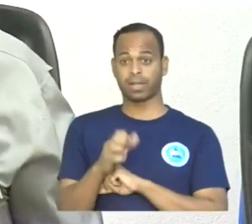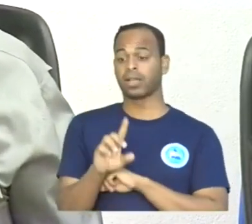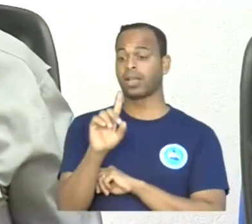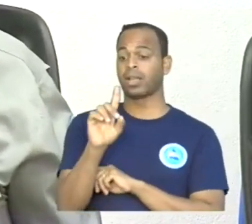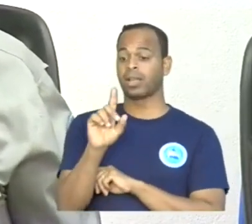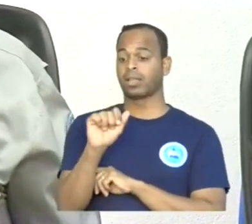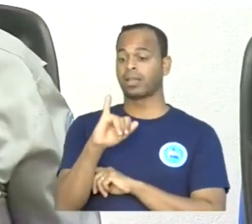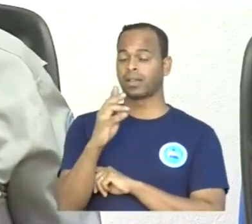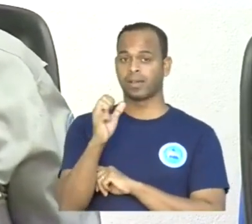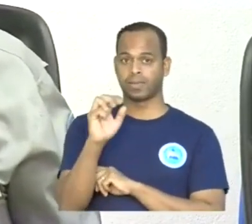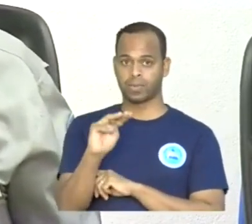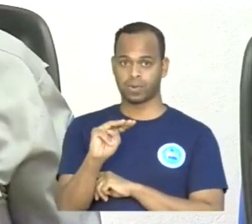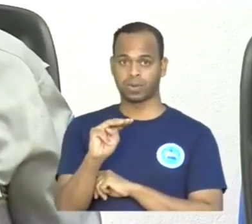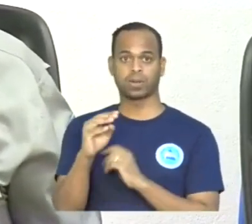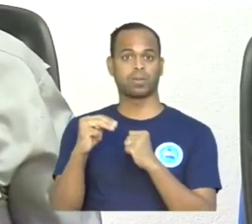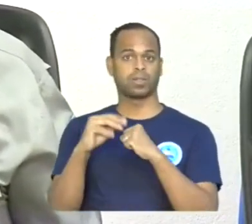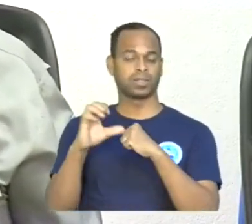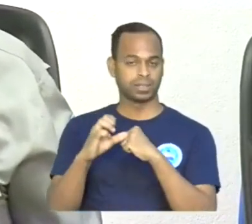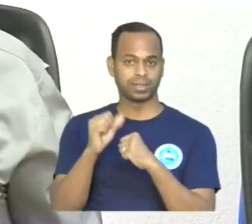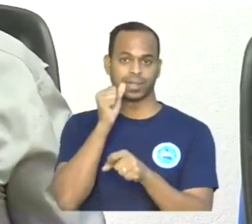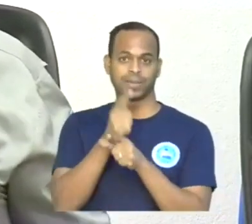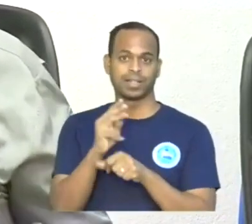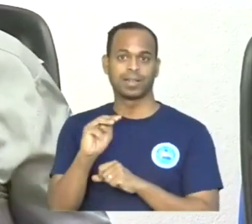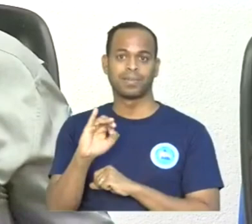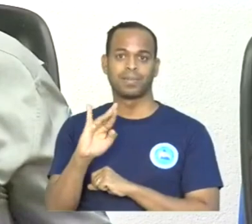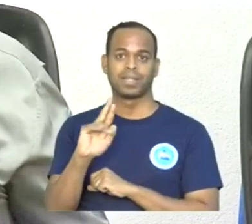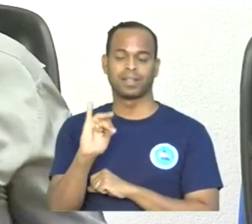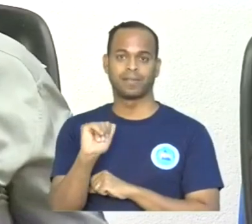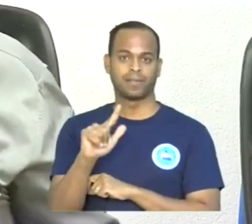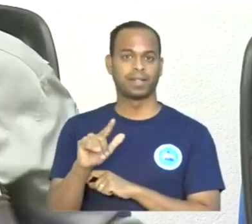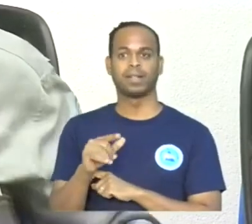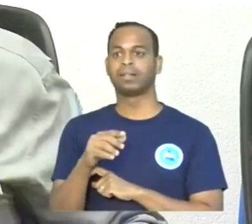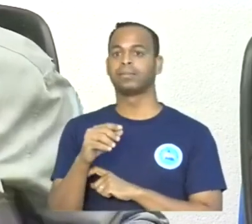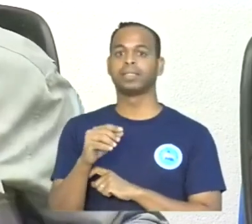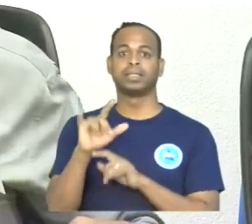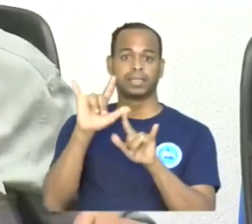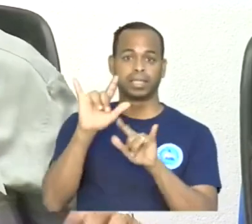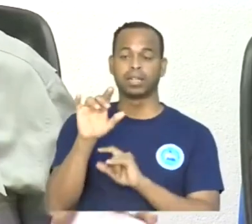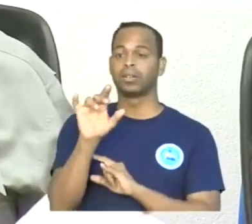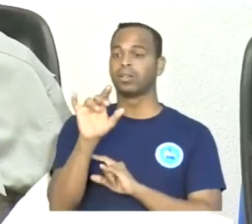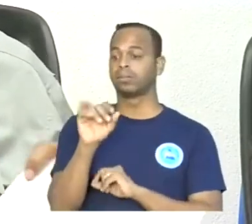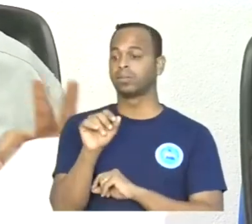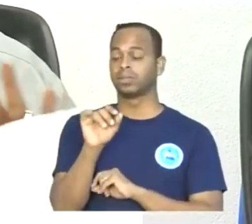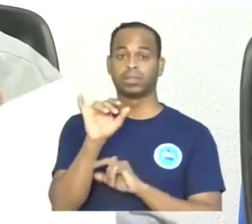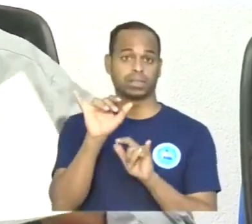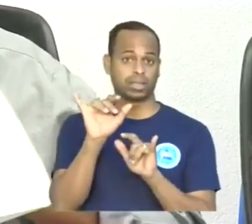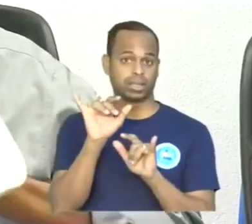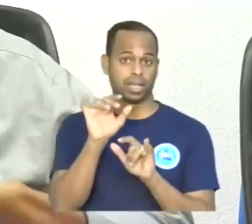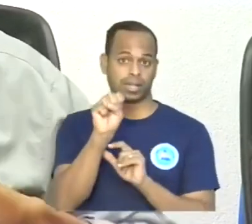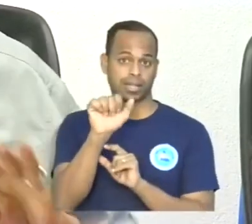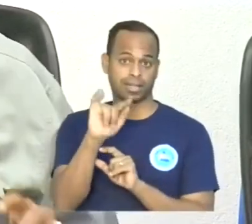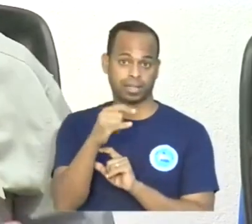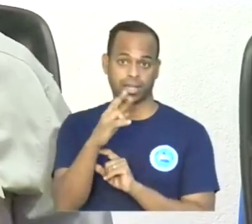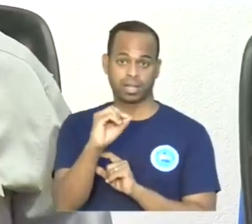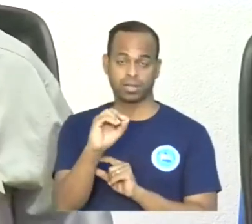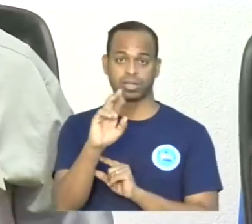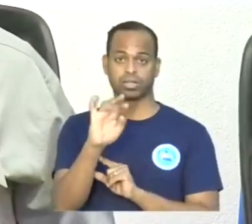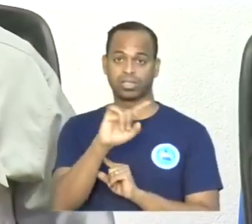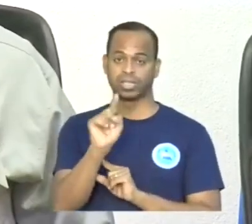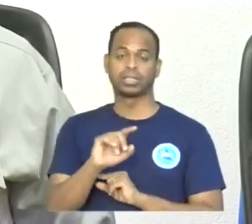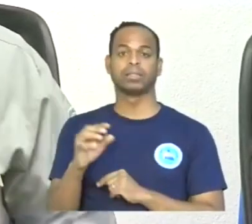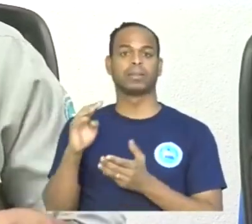Montecristi, Hermanas Mirabal, Espaillá, Santiago Rodríguez, Santiago y Valverde. Hay que recordarle a la población que estamos siendo